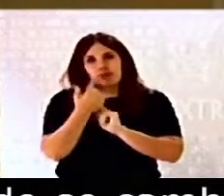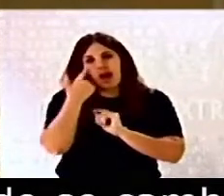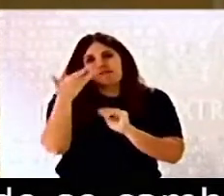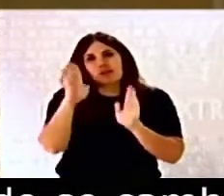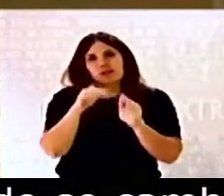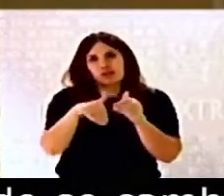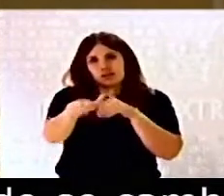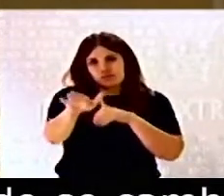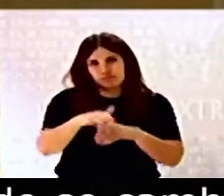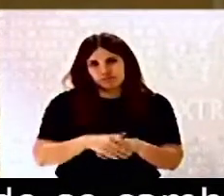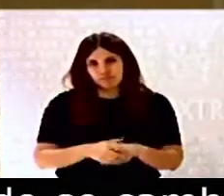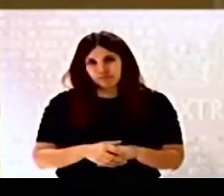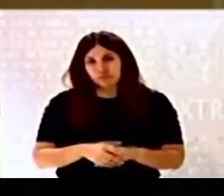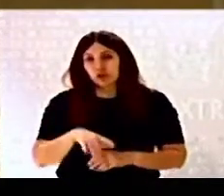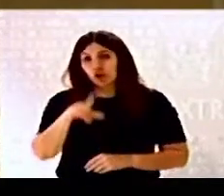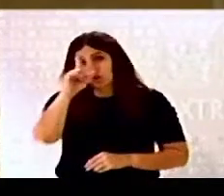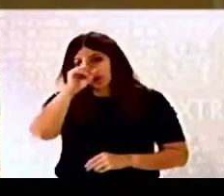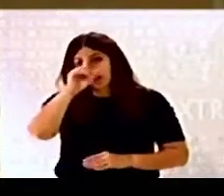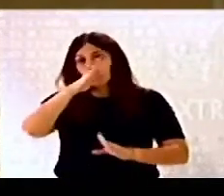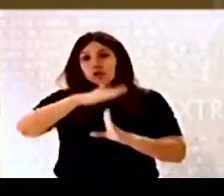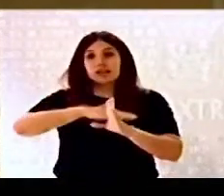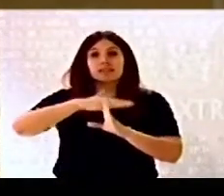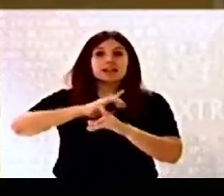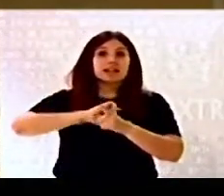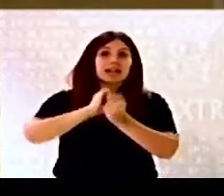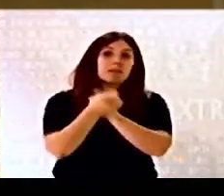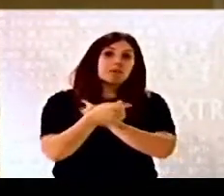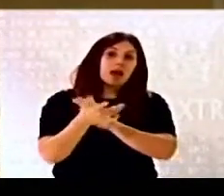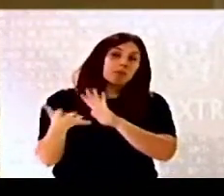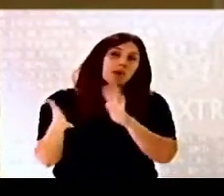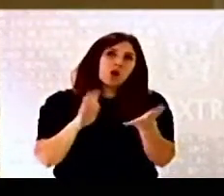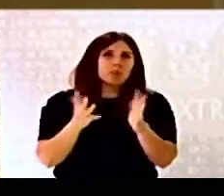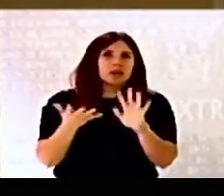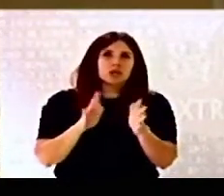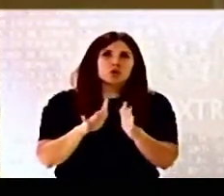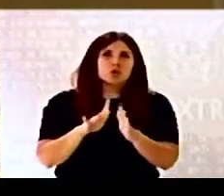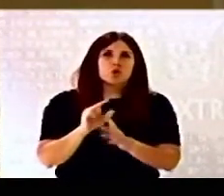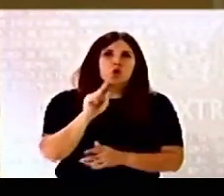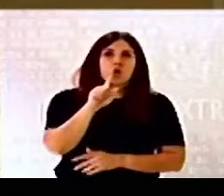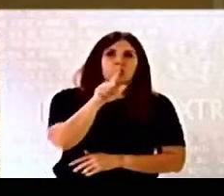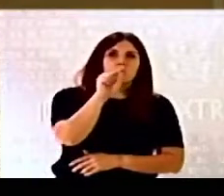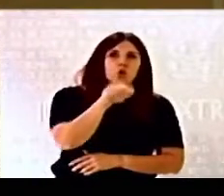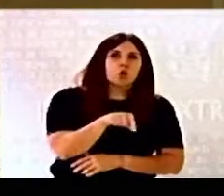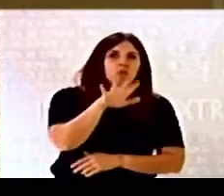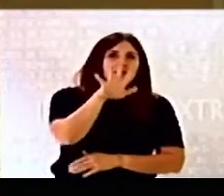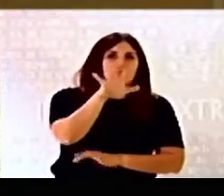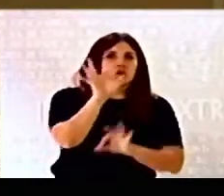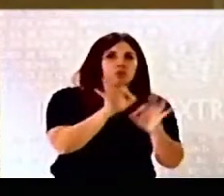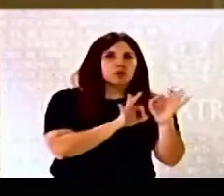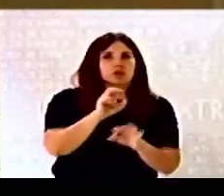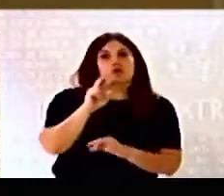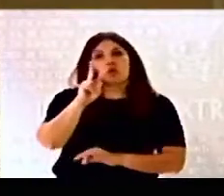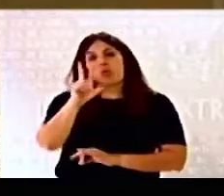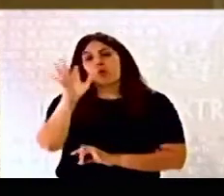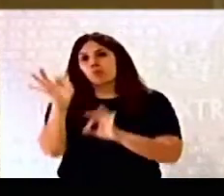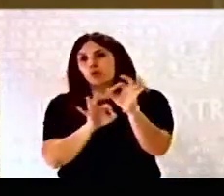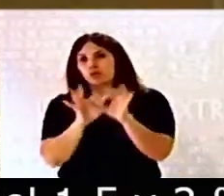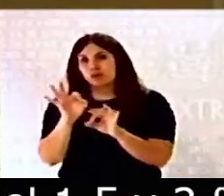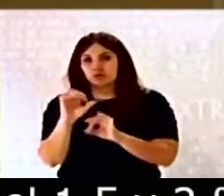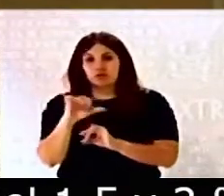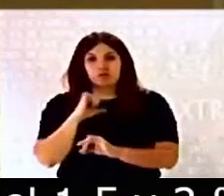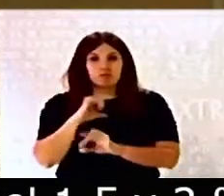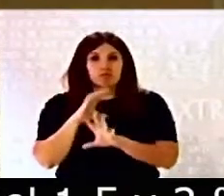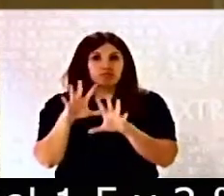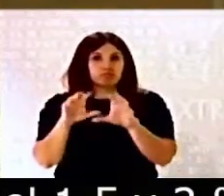Se cambia de nivel pues alrededor entre el 1,5 y 2% de ocupación hospitalaria en